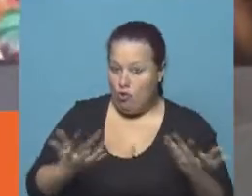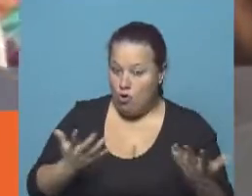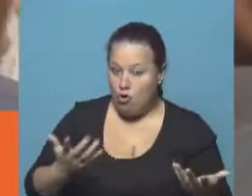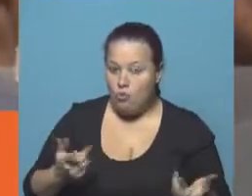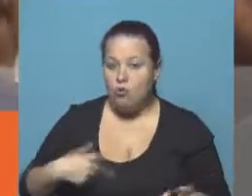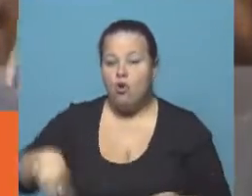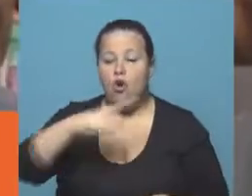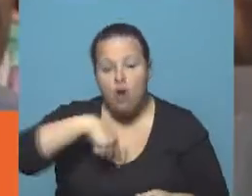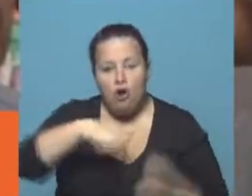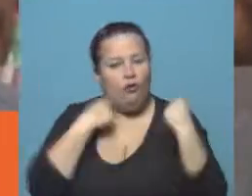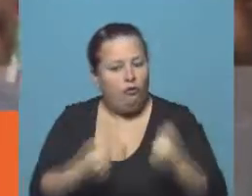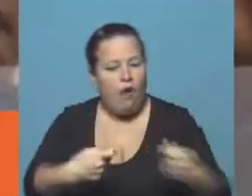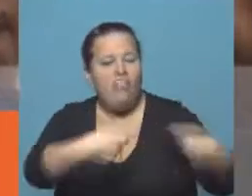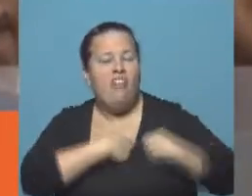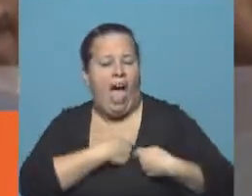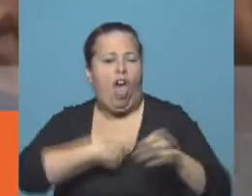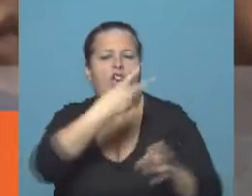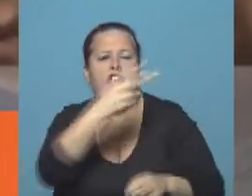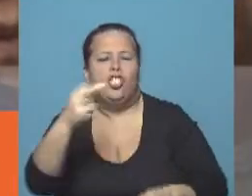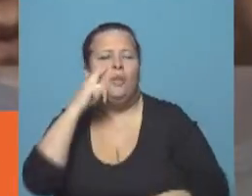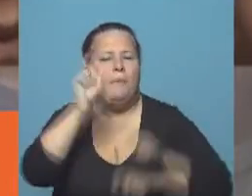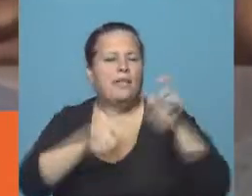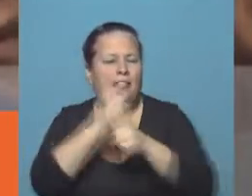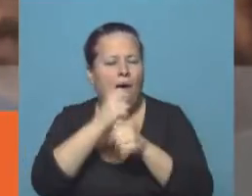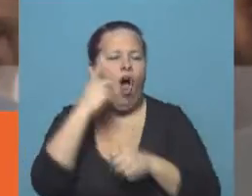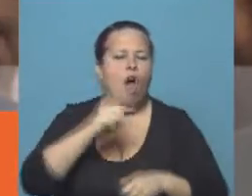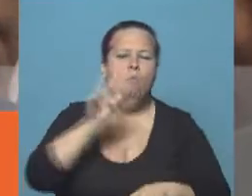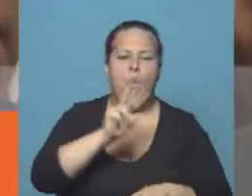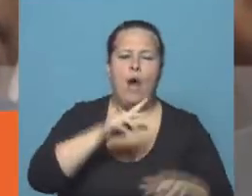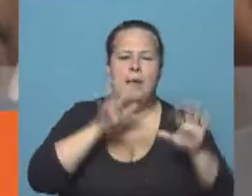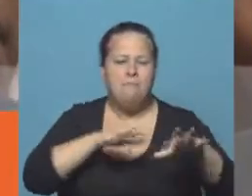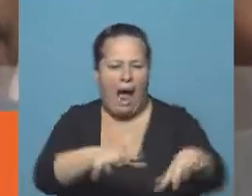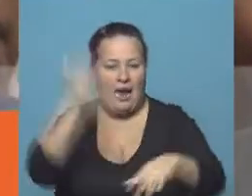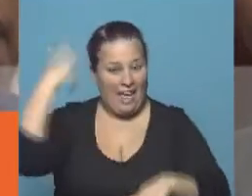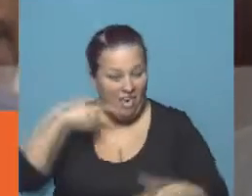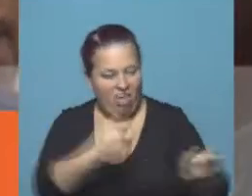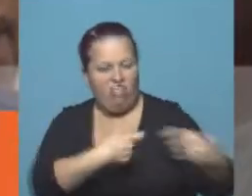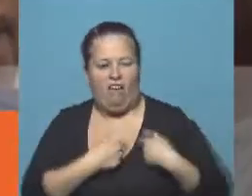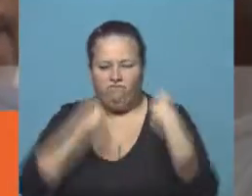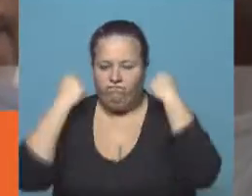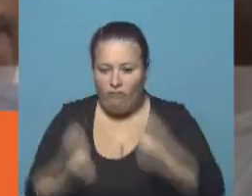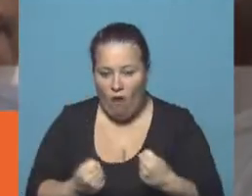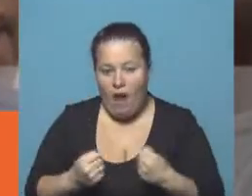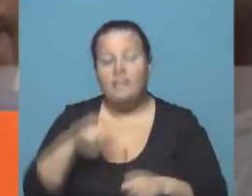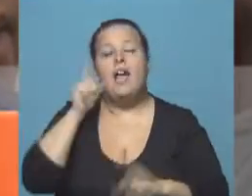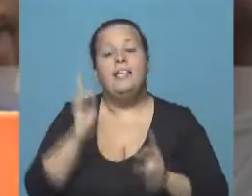venimos con la fuerza que nos dan más de 200.000 trabajadoras y trabajadores movilizados aquel día y con la